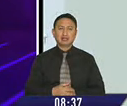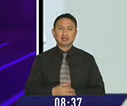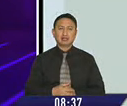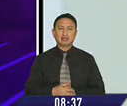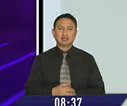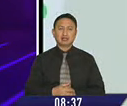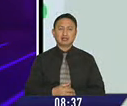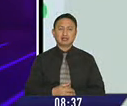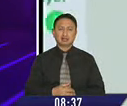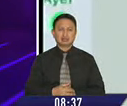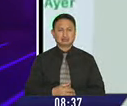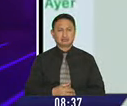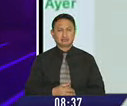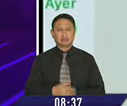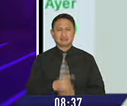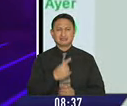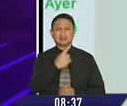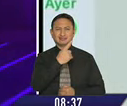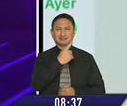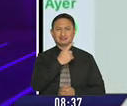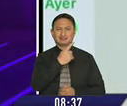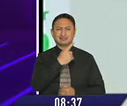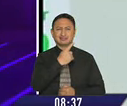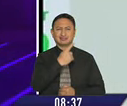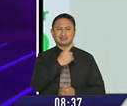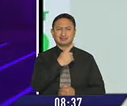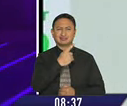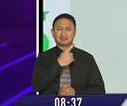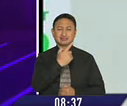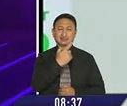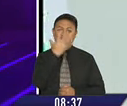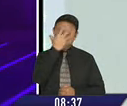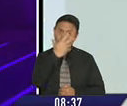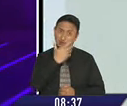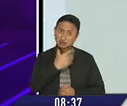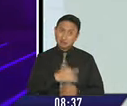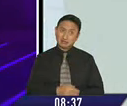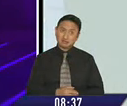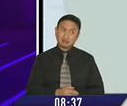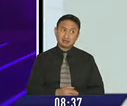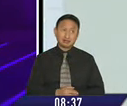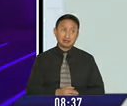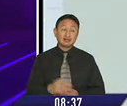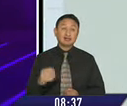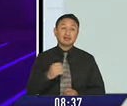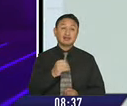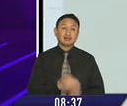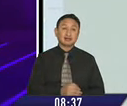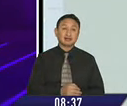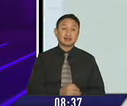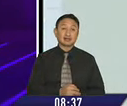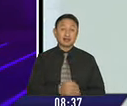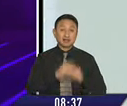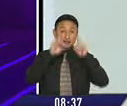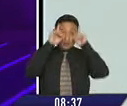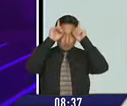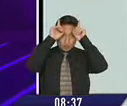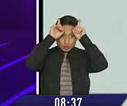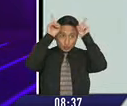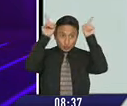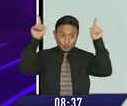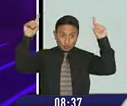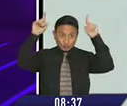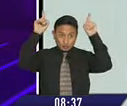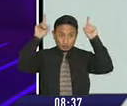vecinos, esto es sacado de alguna serie. Lindo, pues vean. Me parece los cachos de Maléfica.